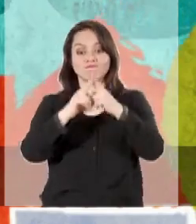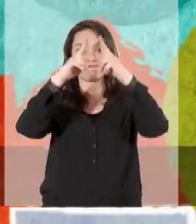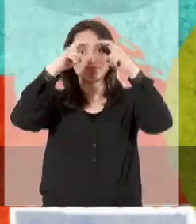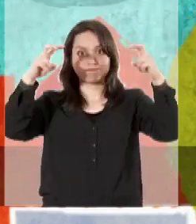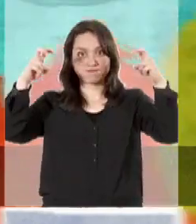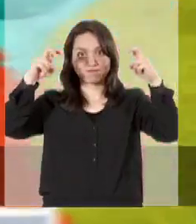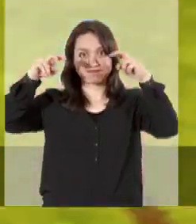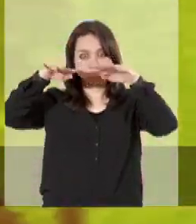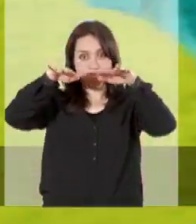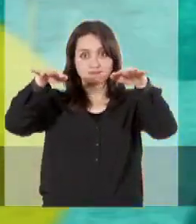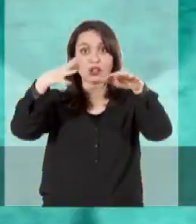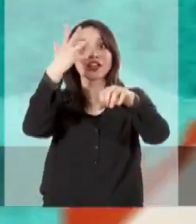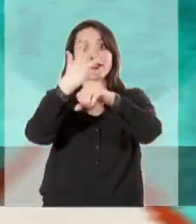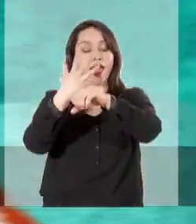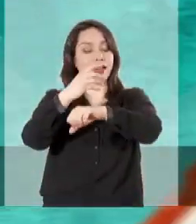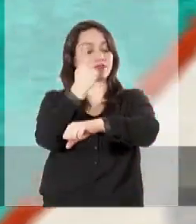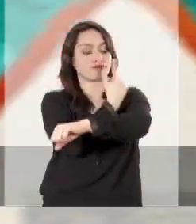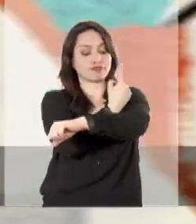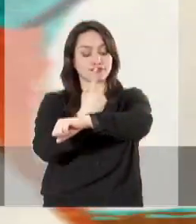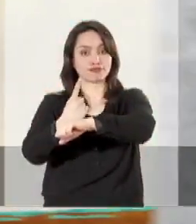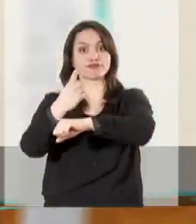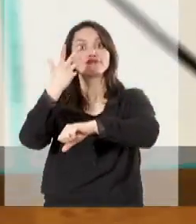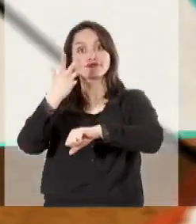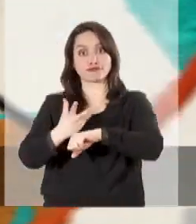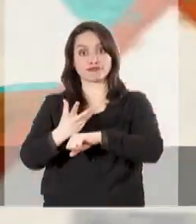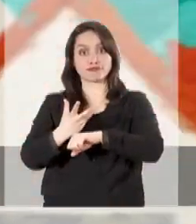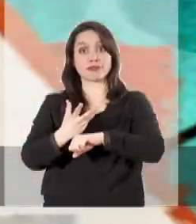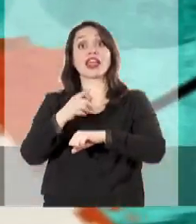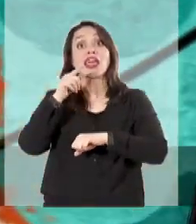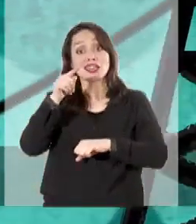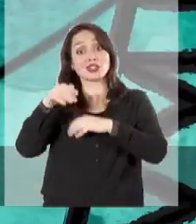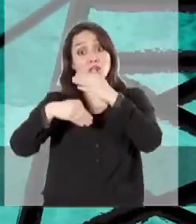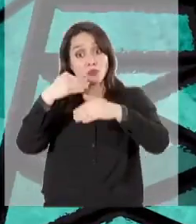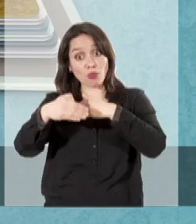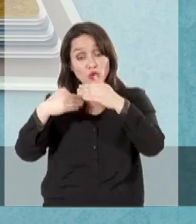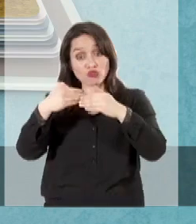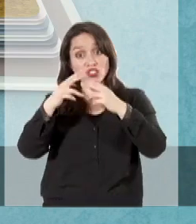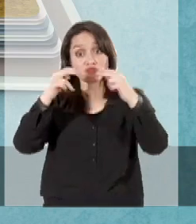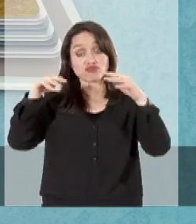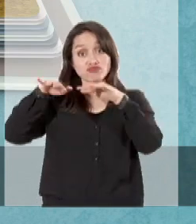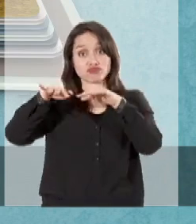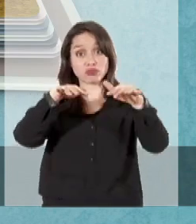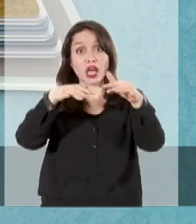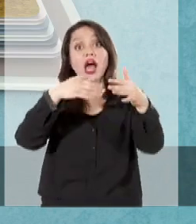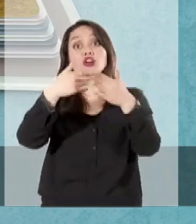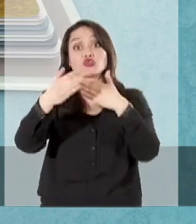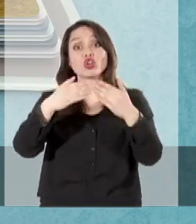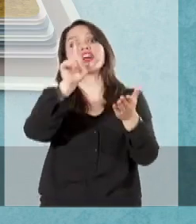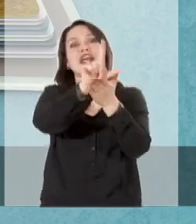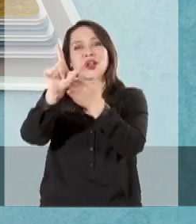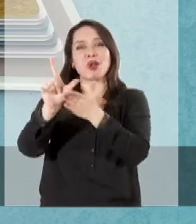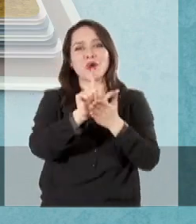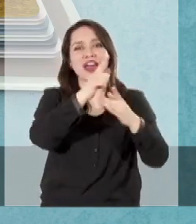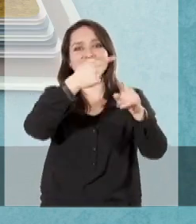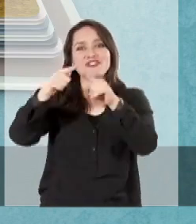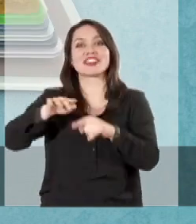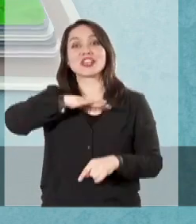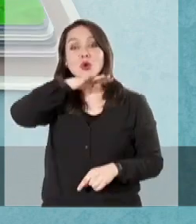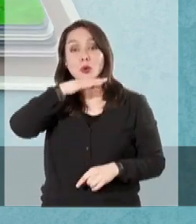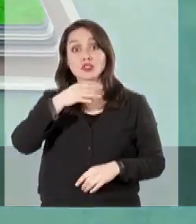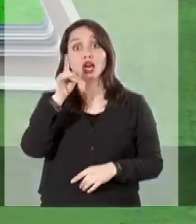de transmisión eléctrica instaladas a lo largo del país. Este proceso permite llevar la electricidad generada a los centros de